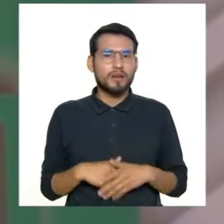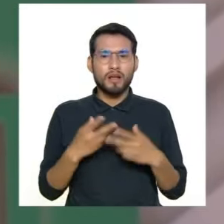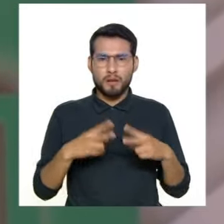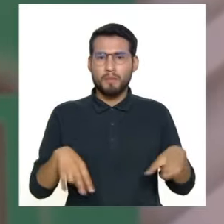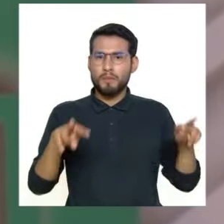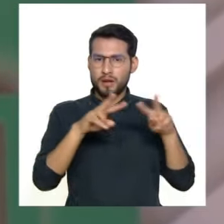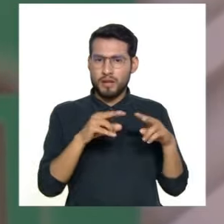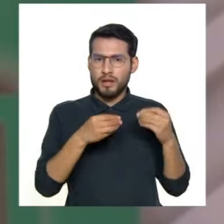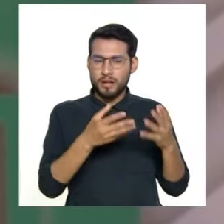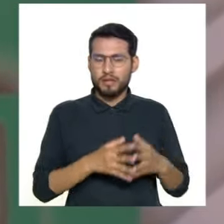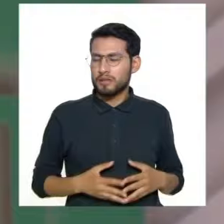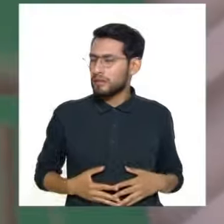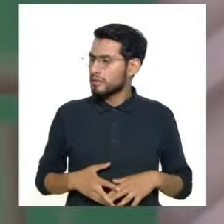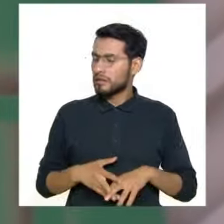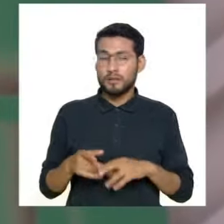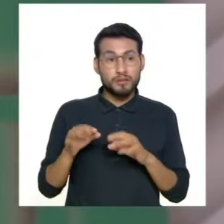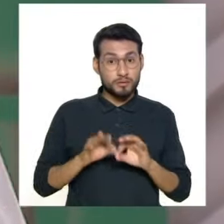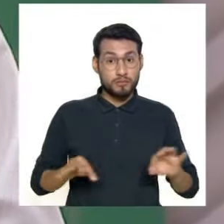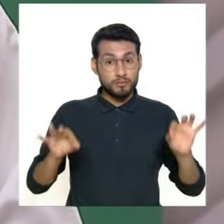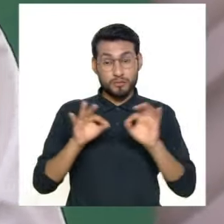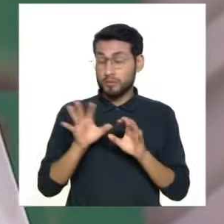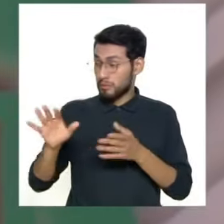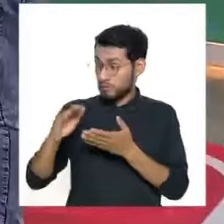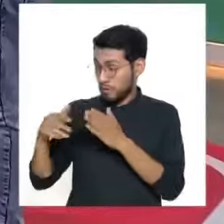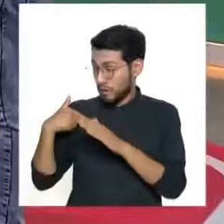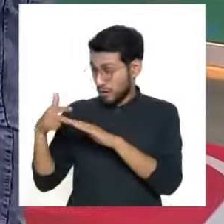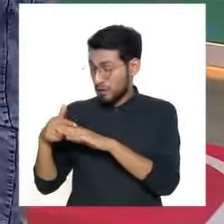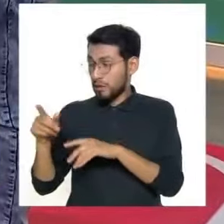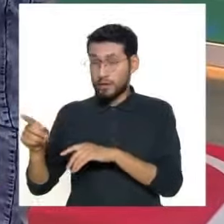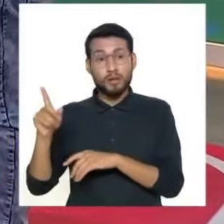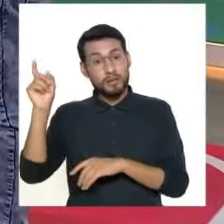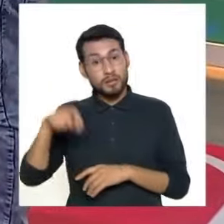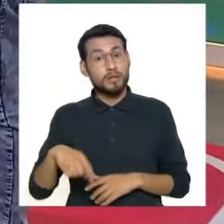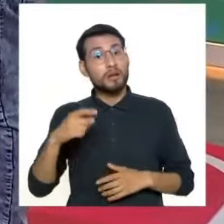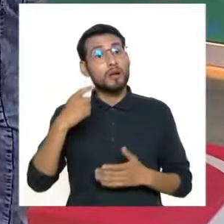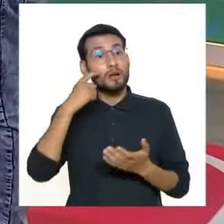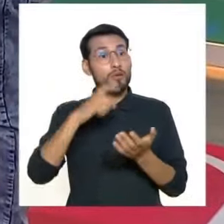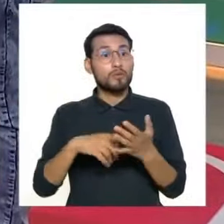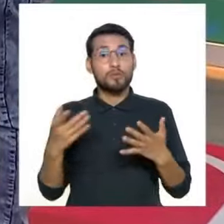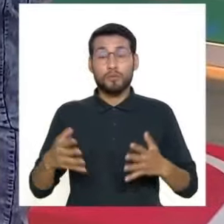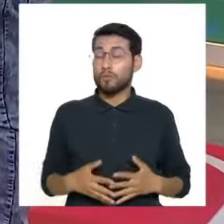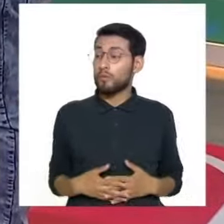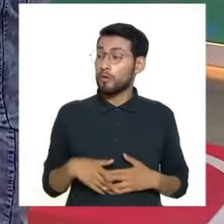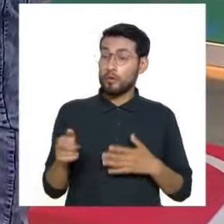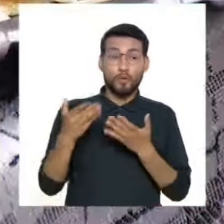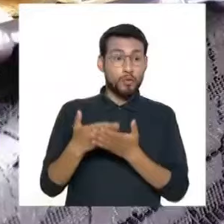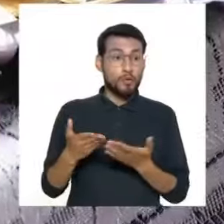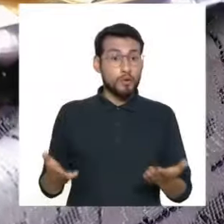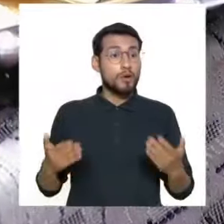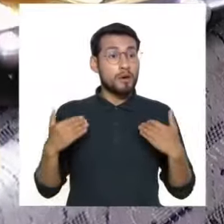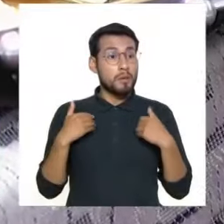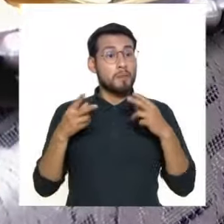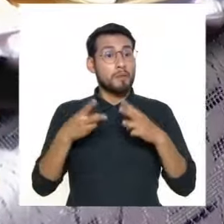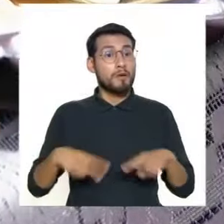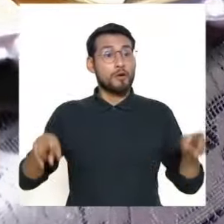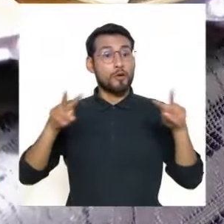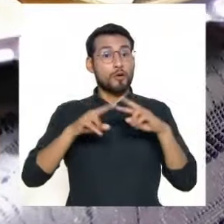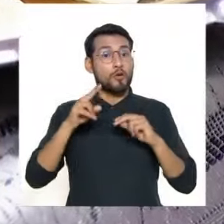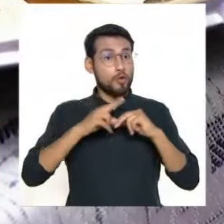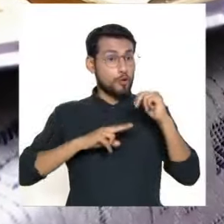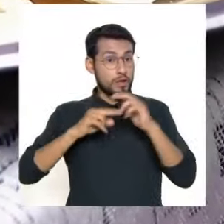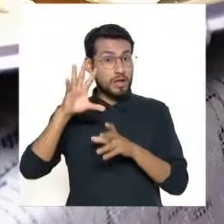valor agregado y lo más importante Perdóname que te corte es que hay que recalcar que son productos con alto valor